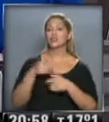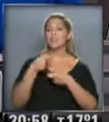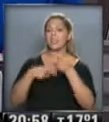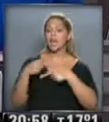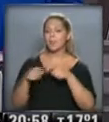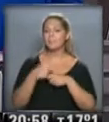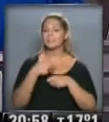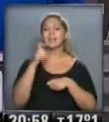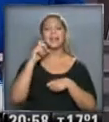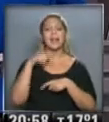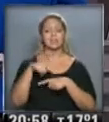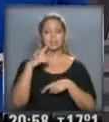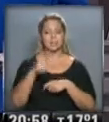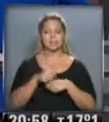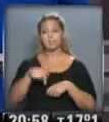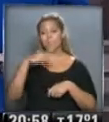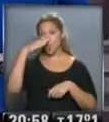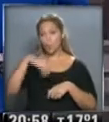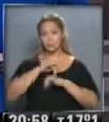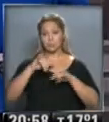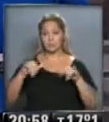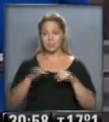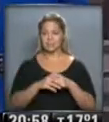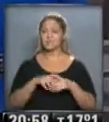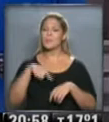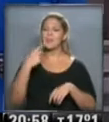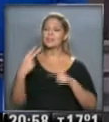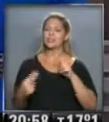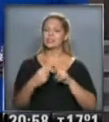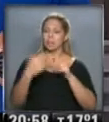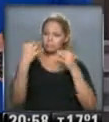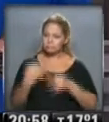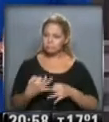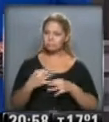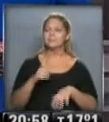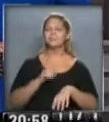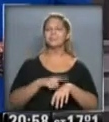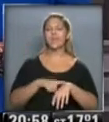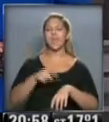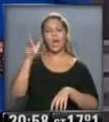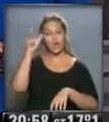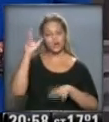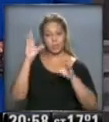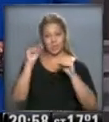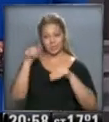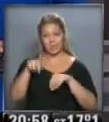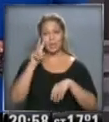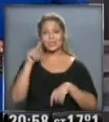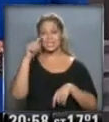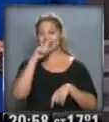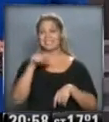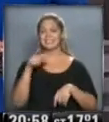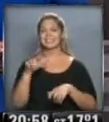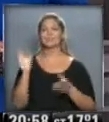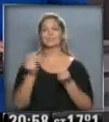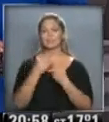como de hacienda. Muy bien, esta ha sido la última información. Los esperamos mañana puntualmente a las 8 de la noche aquí en Visión 7 Central. Muchas